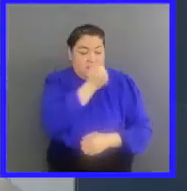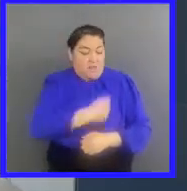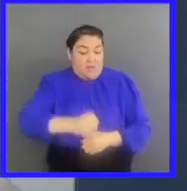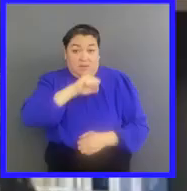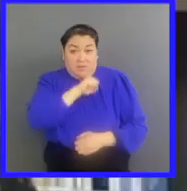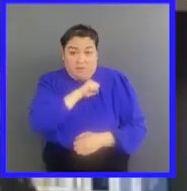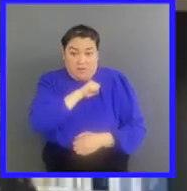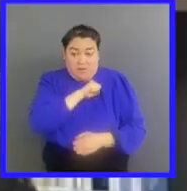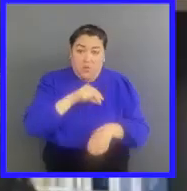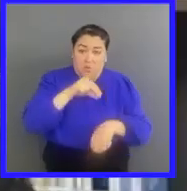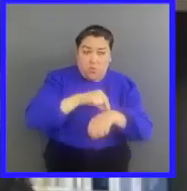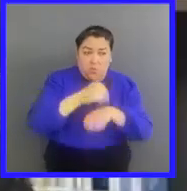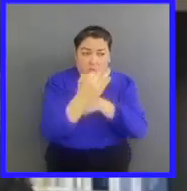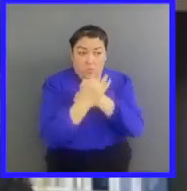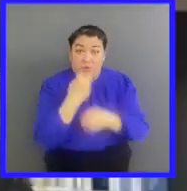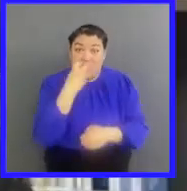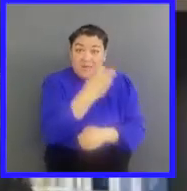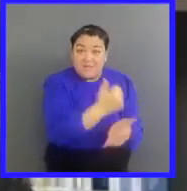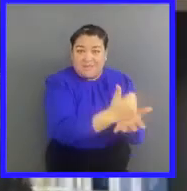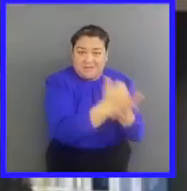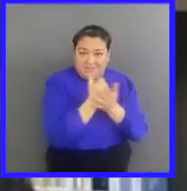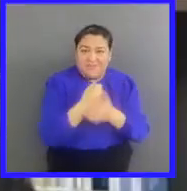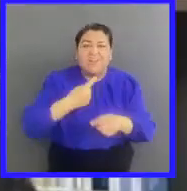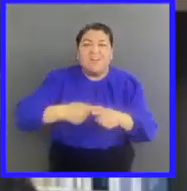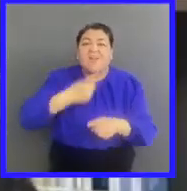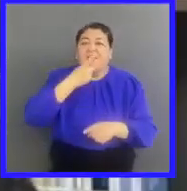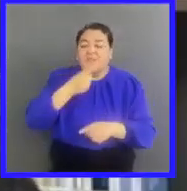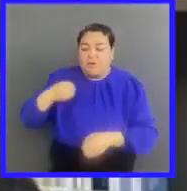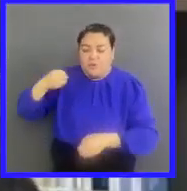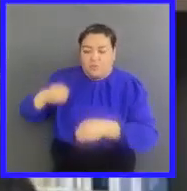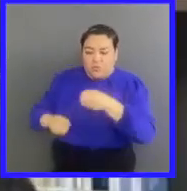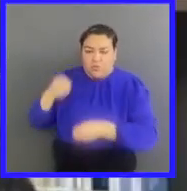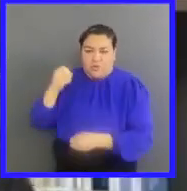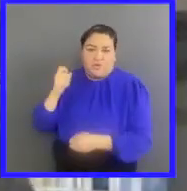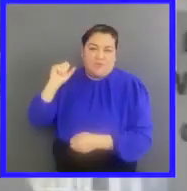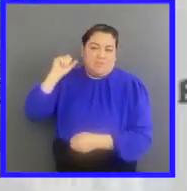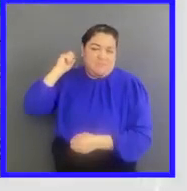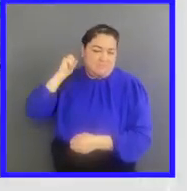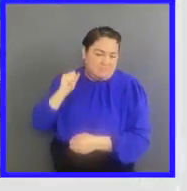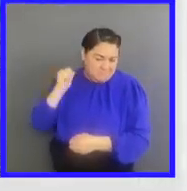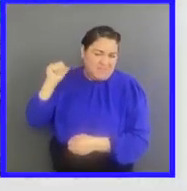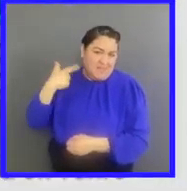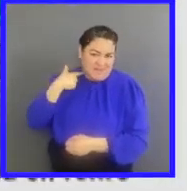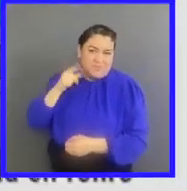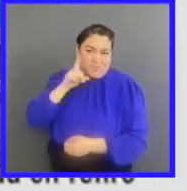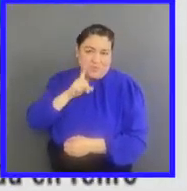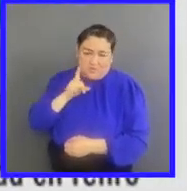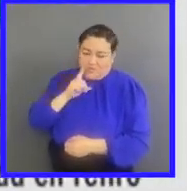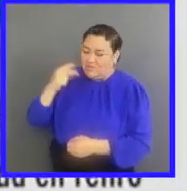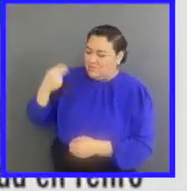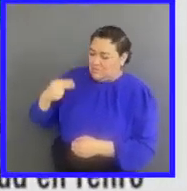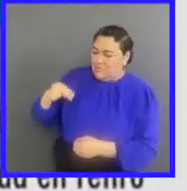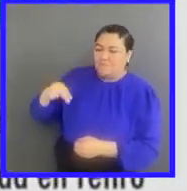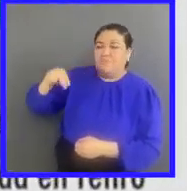social, afirmó la magistrada en retiro, María Eugenia Gómez Villanueva, al participar en el programa Los